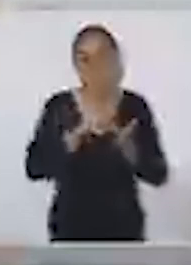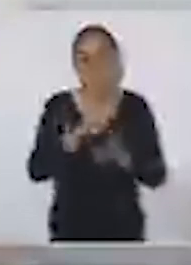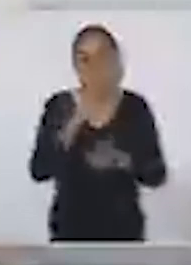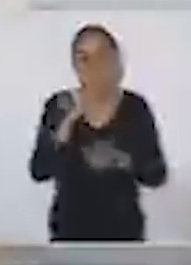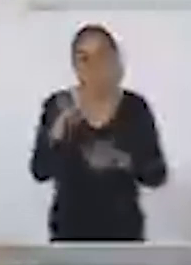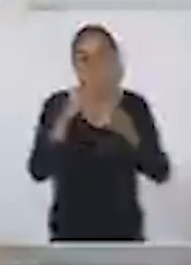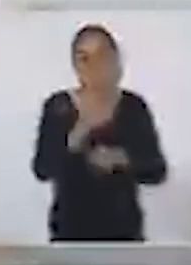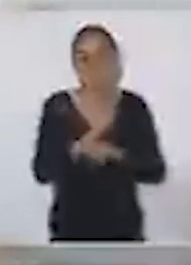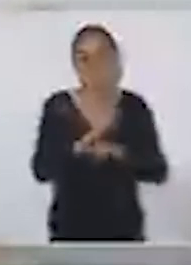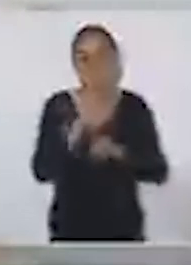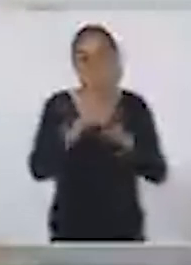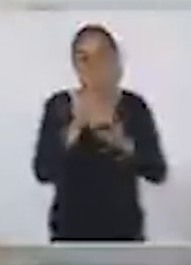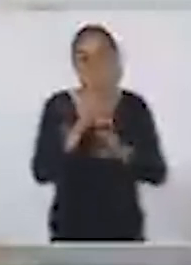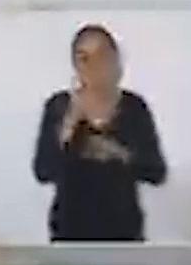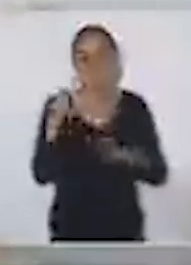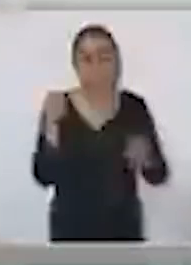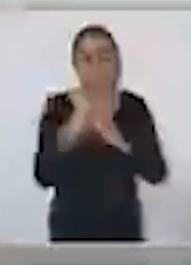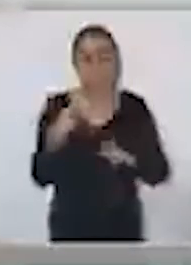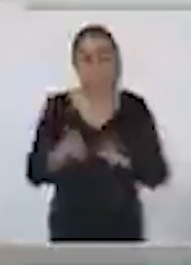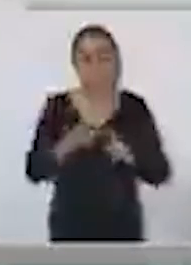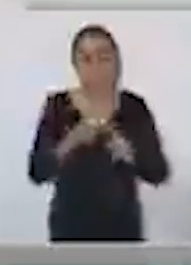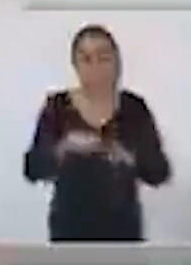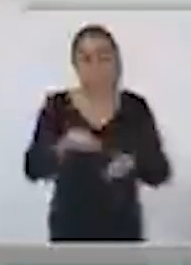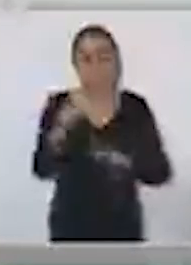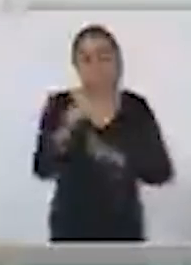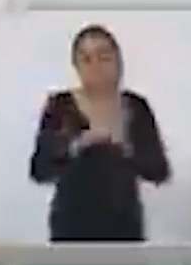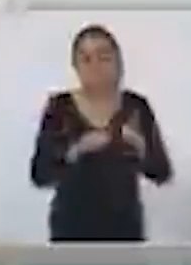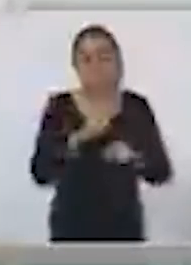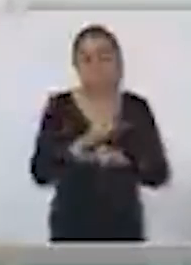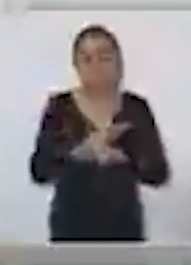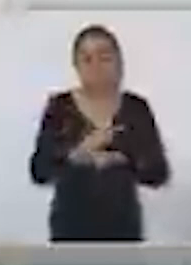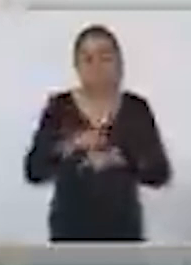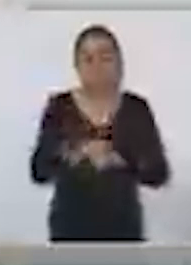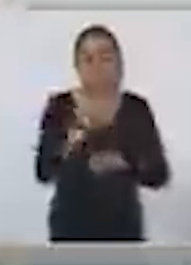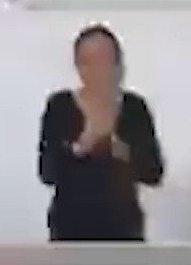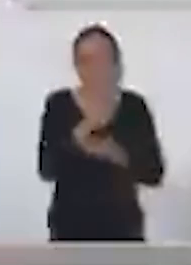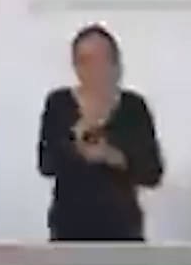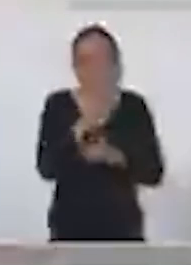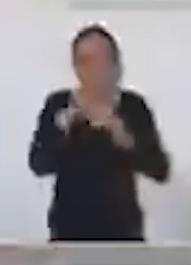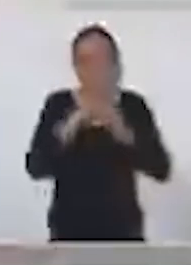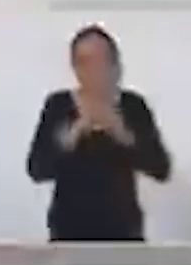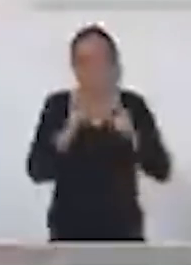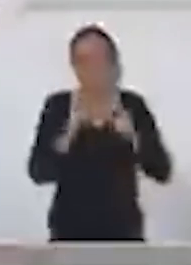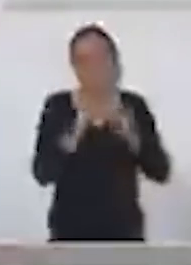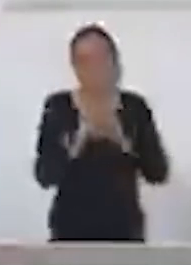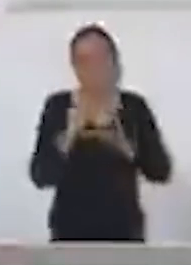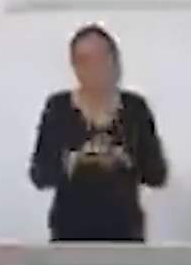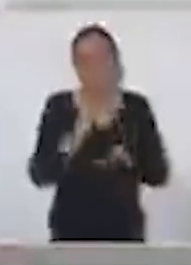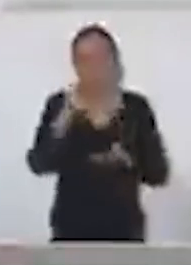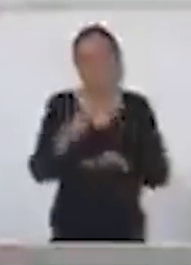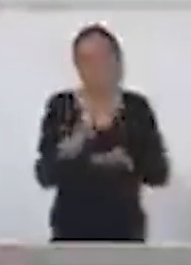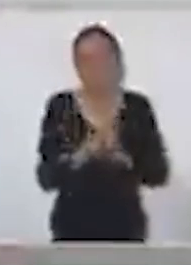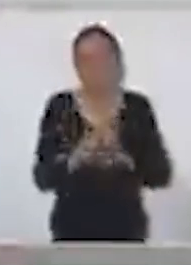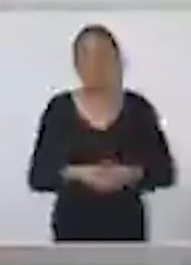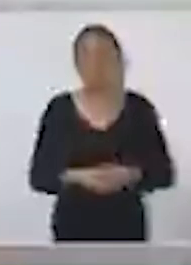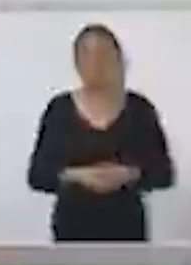1.856. El actualizado de este 2022 en el primer semestre lo vamos a integrar y te lo